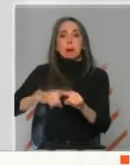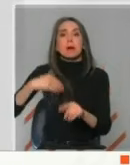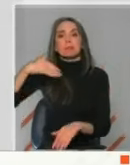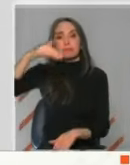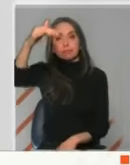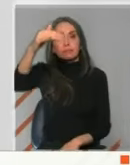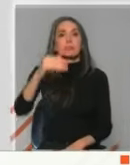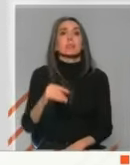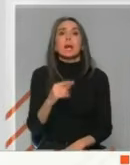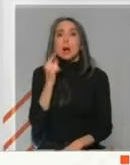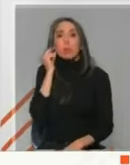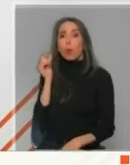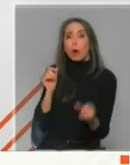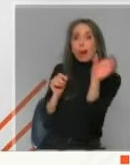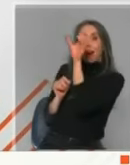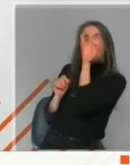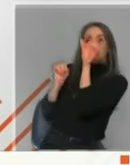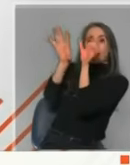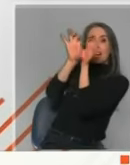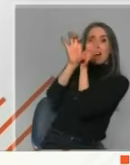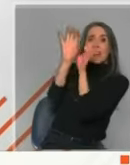Se cayó un árbol.